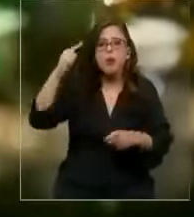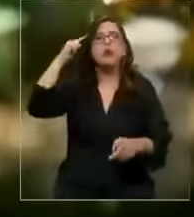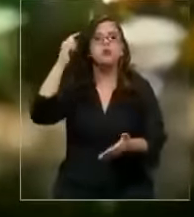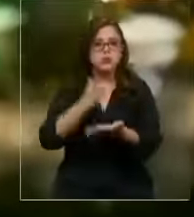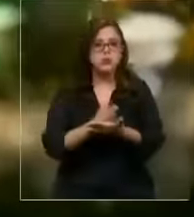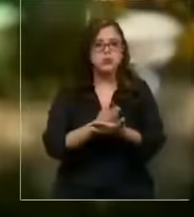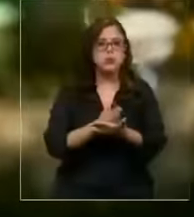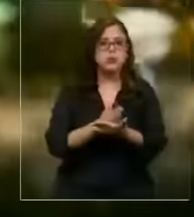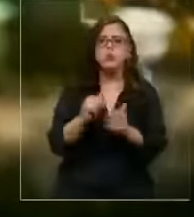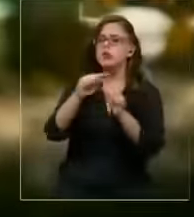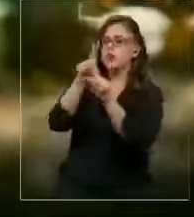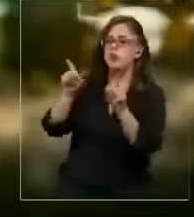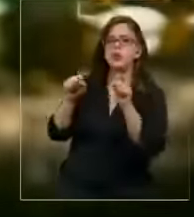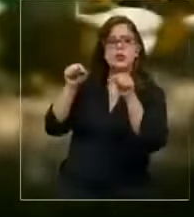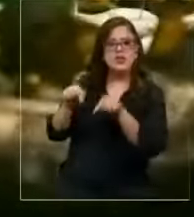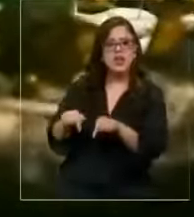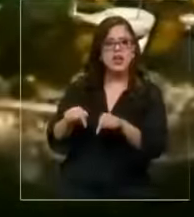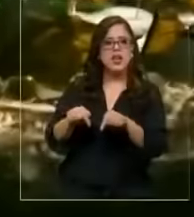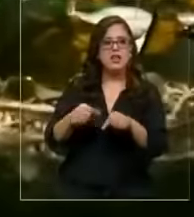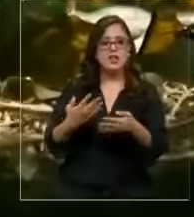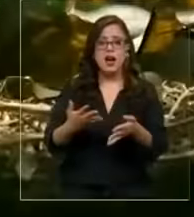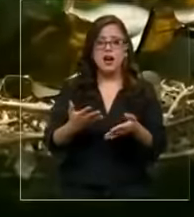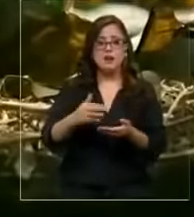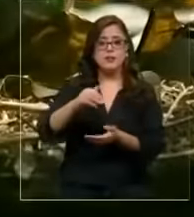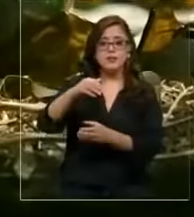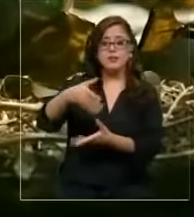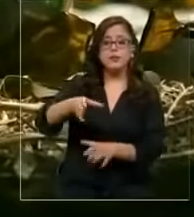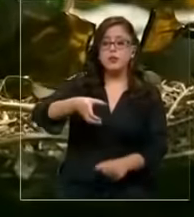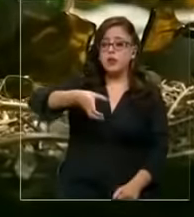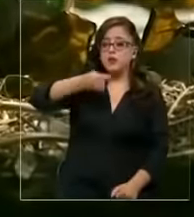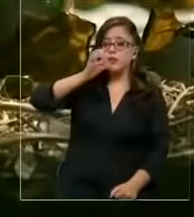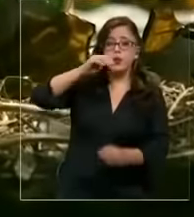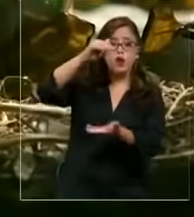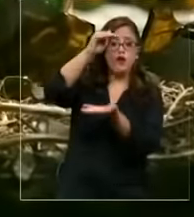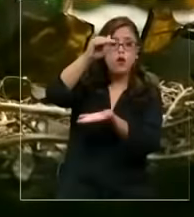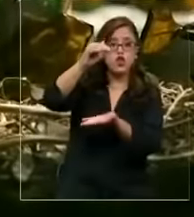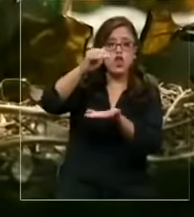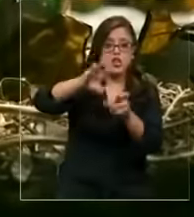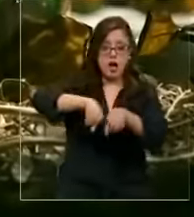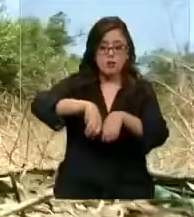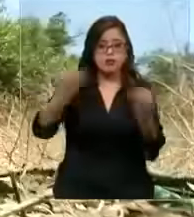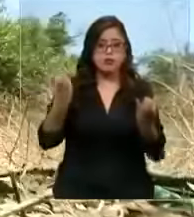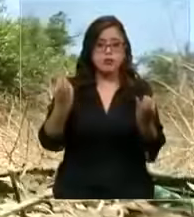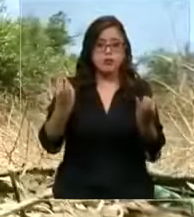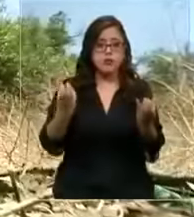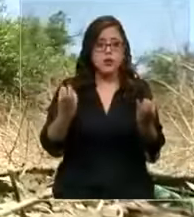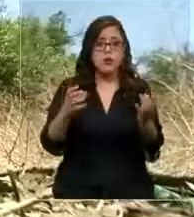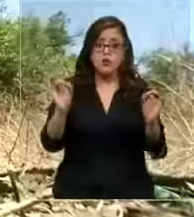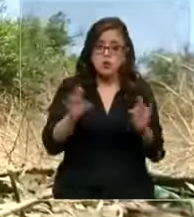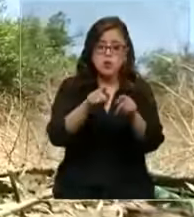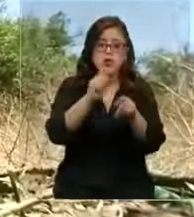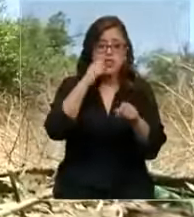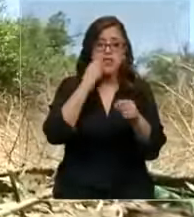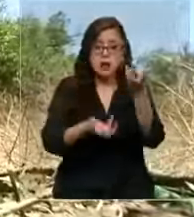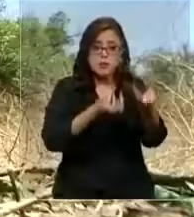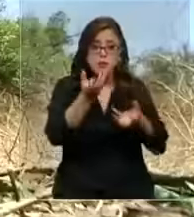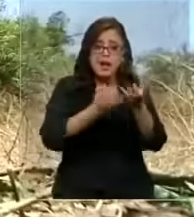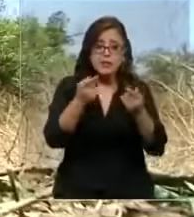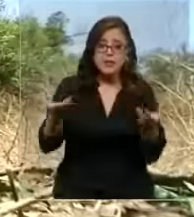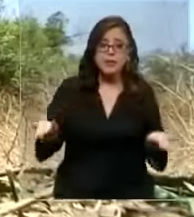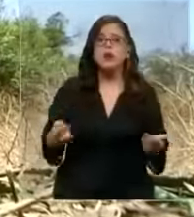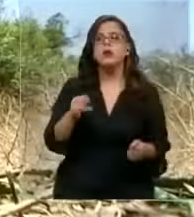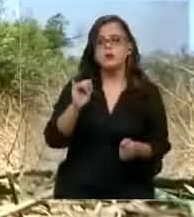Paola, y acá están las botellas rotas. Esto podría causar un incendio en cualquier momento. Exactamente. Y esto sería,